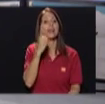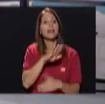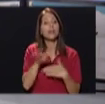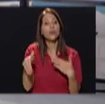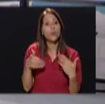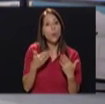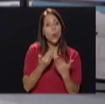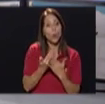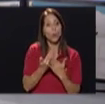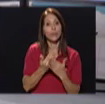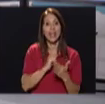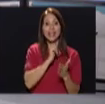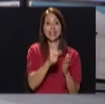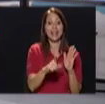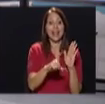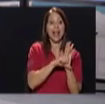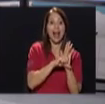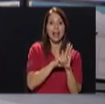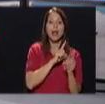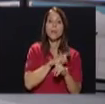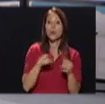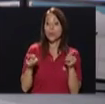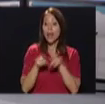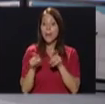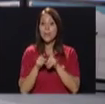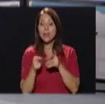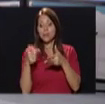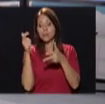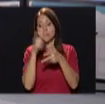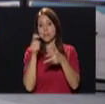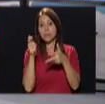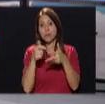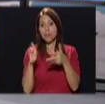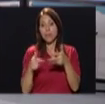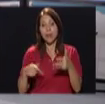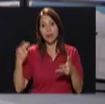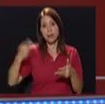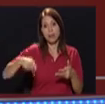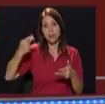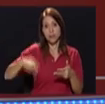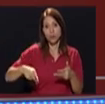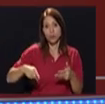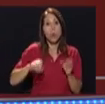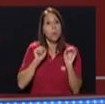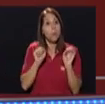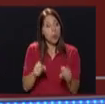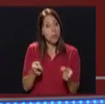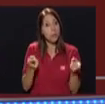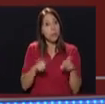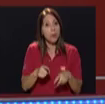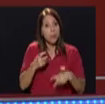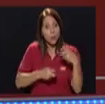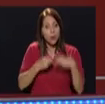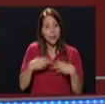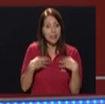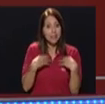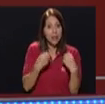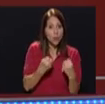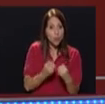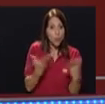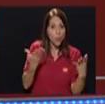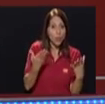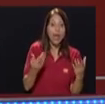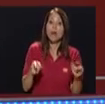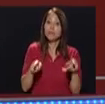el contexto de que además de que es ilegal, me está generando estos riesgos que van desde problemas de salud pública, a